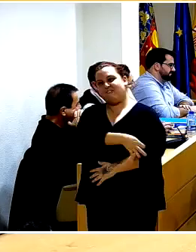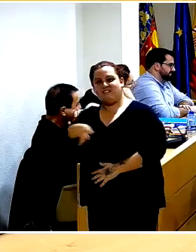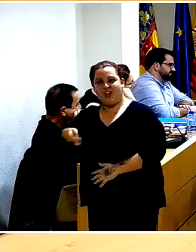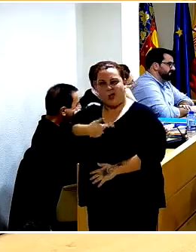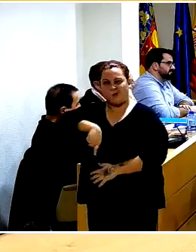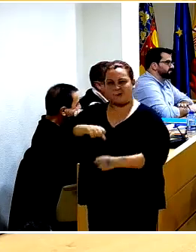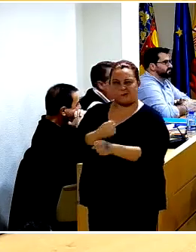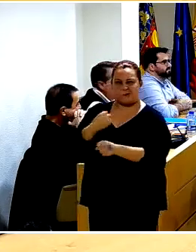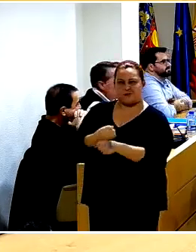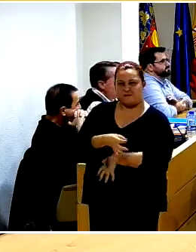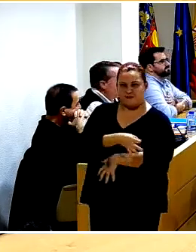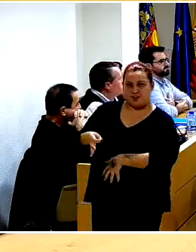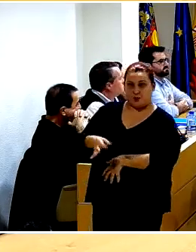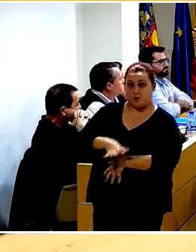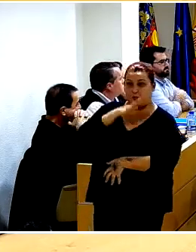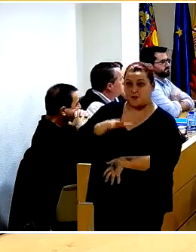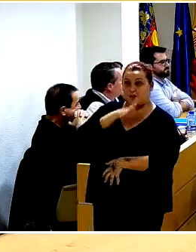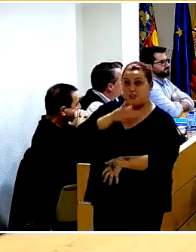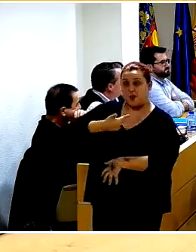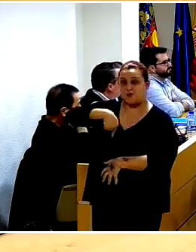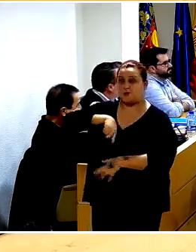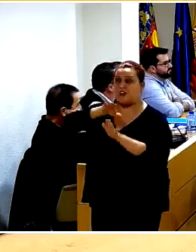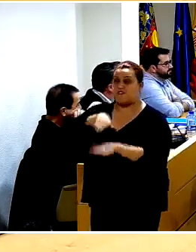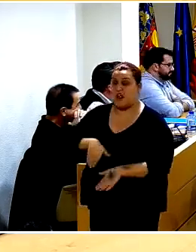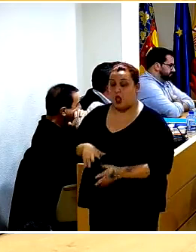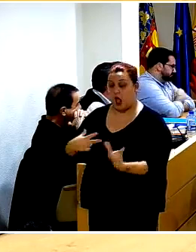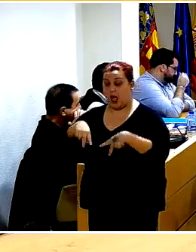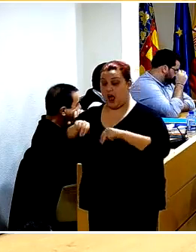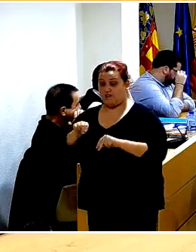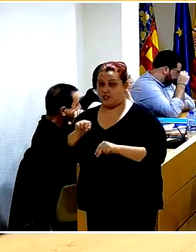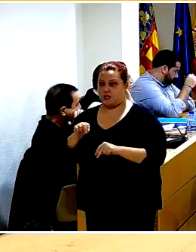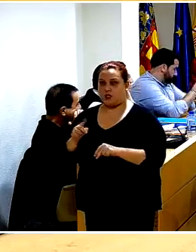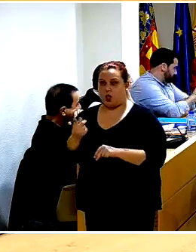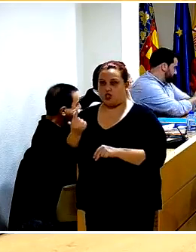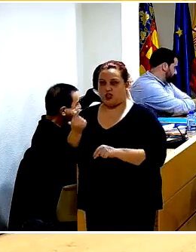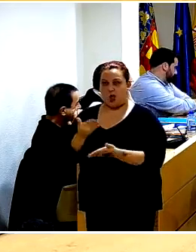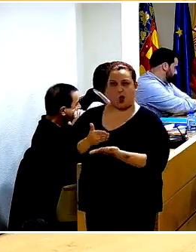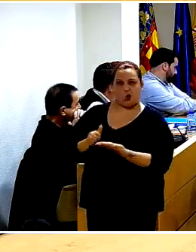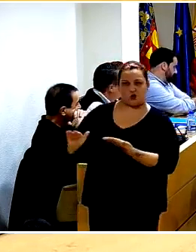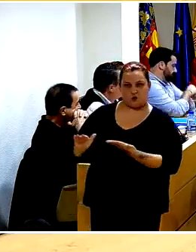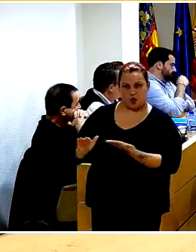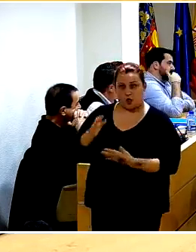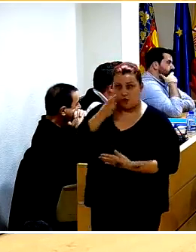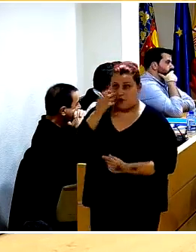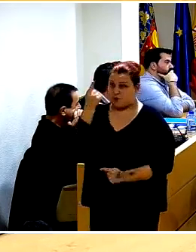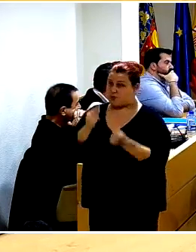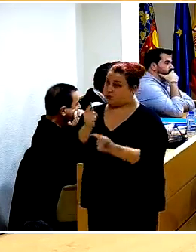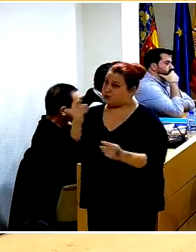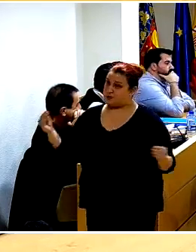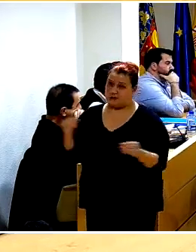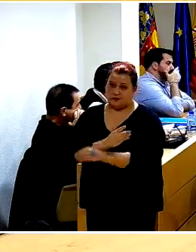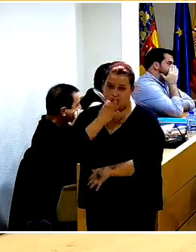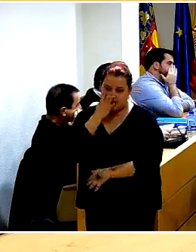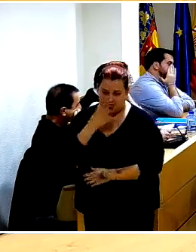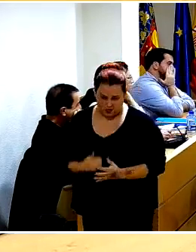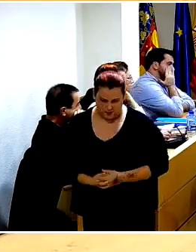que somos, porque somos capaces de tener superávit o remanente positivo. Es absolutamente un presupuesto que no coincide con la realidad.